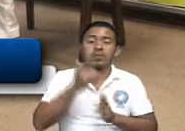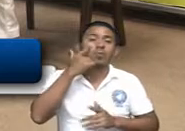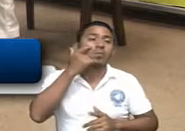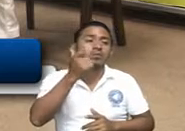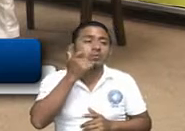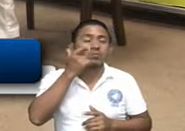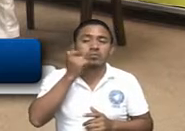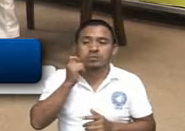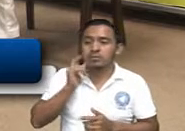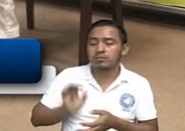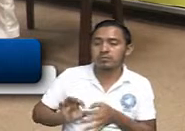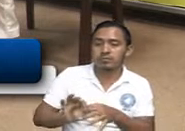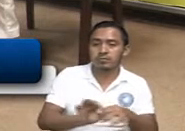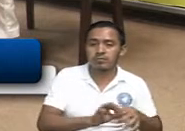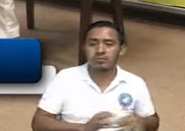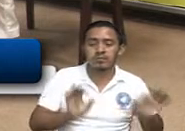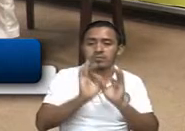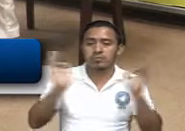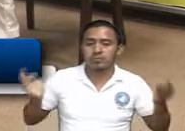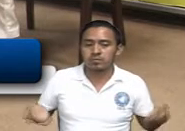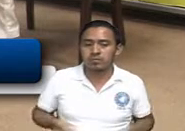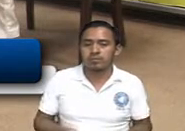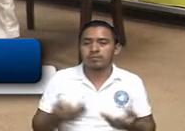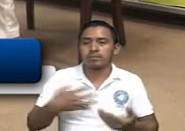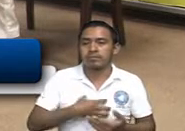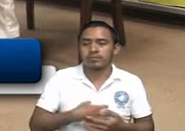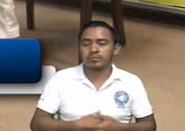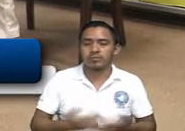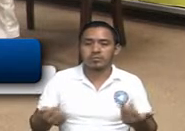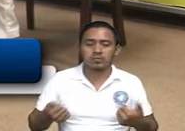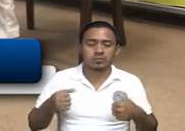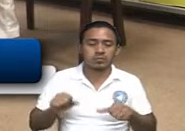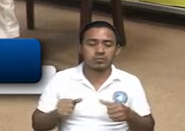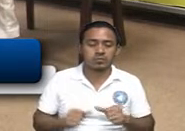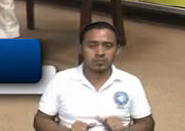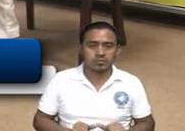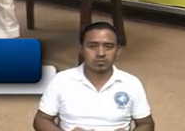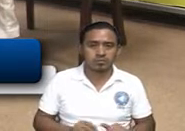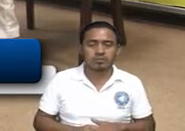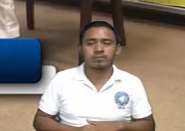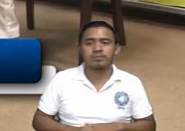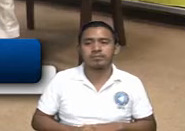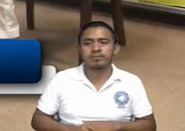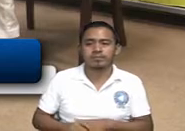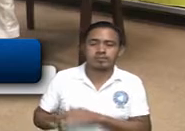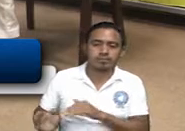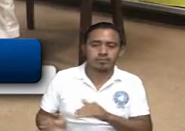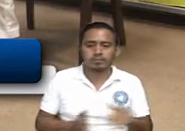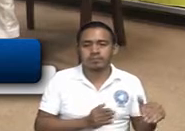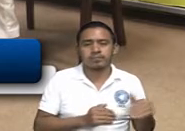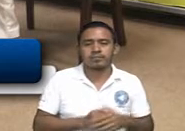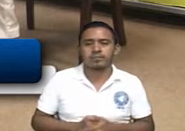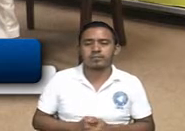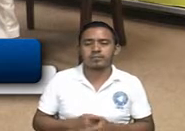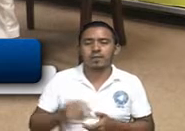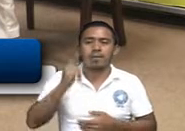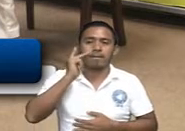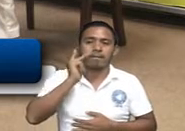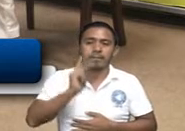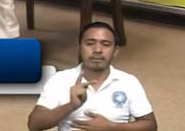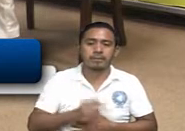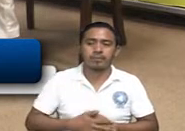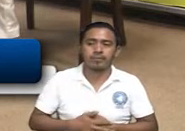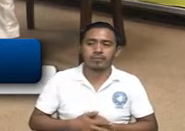unidad familiar, ese consenso de familia. Por otro lado, pues vincularnos también con